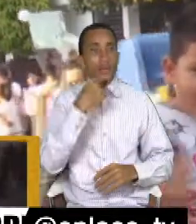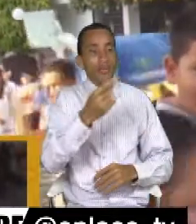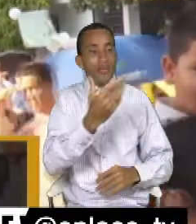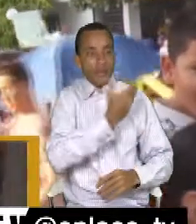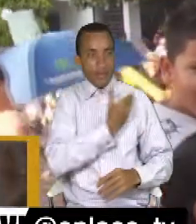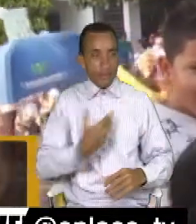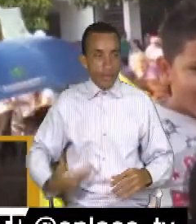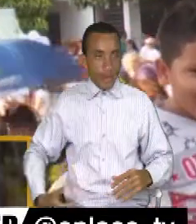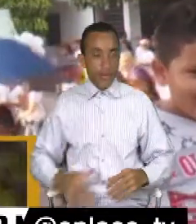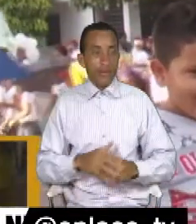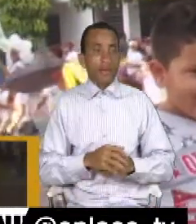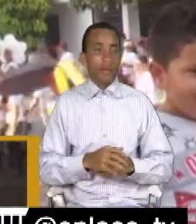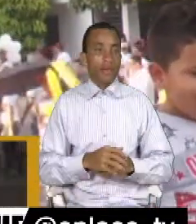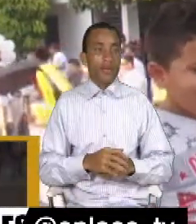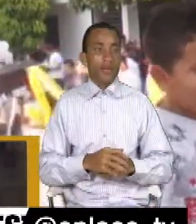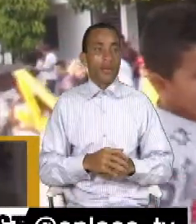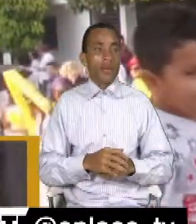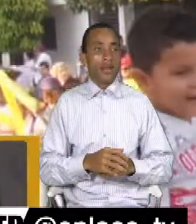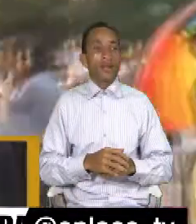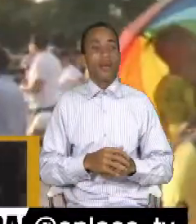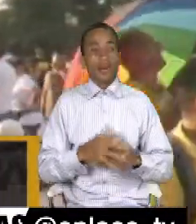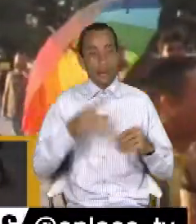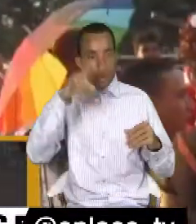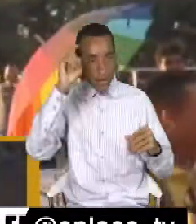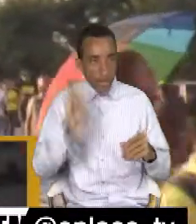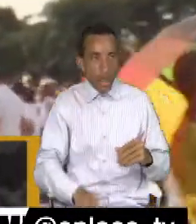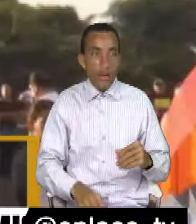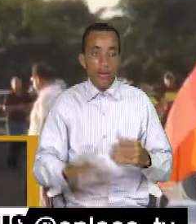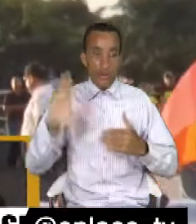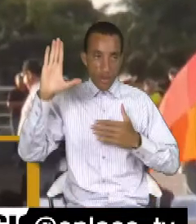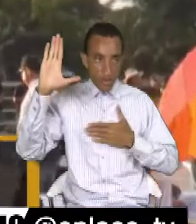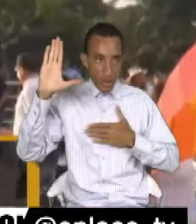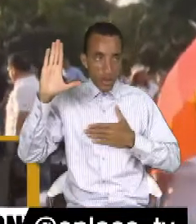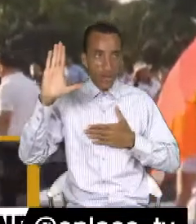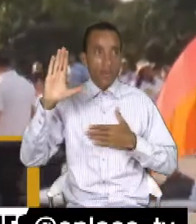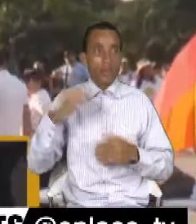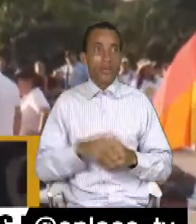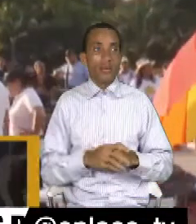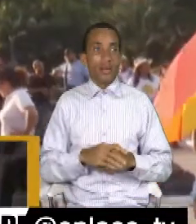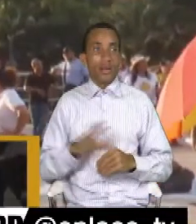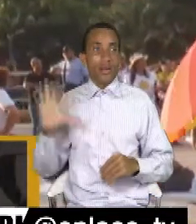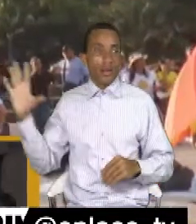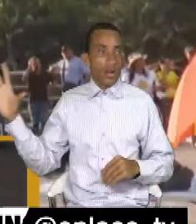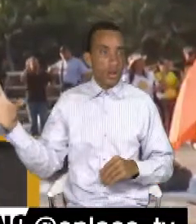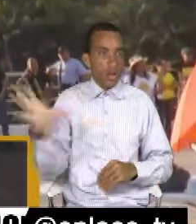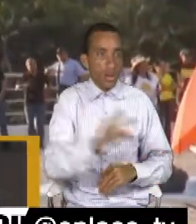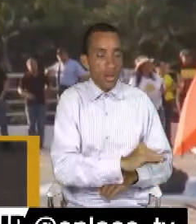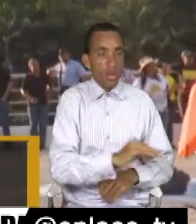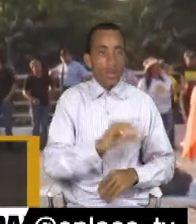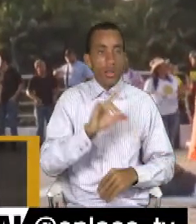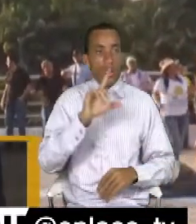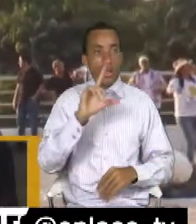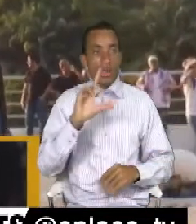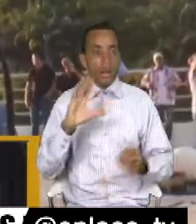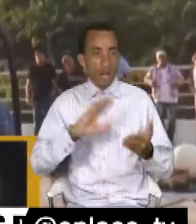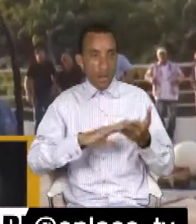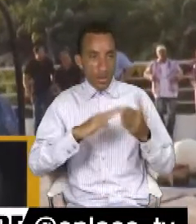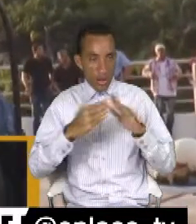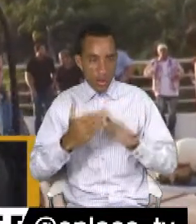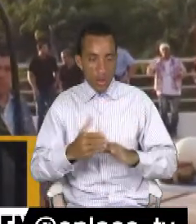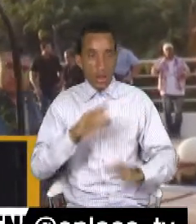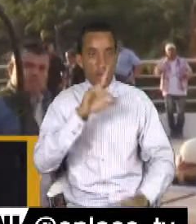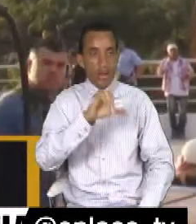Barranca Bermeja requiere que cumpla su palabra. Por eso la comunidad LGBTI, que ha sido